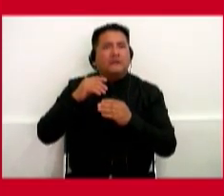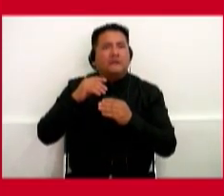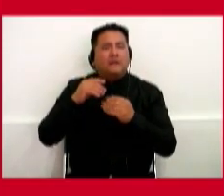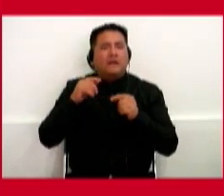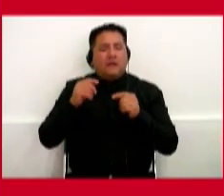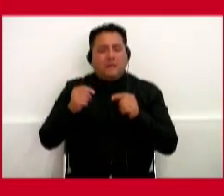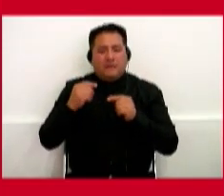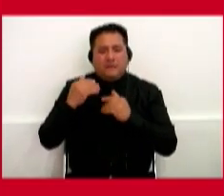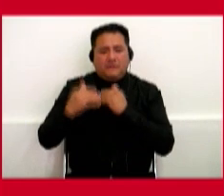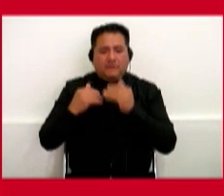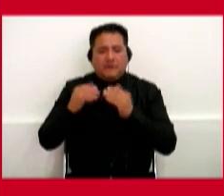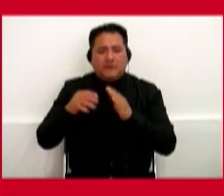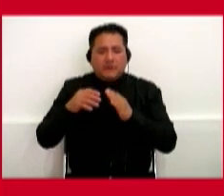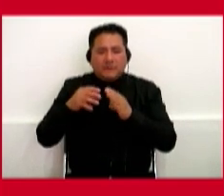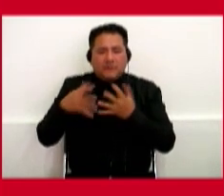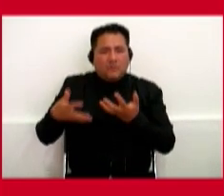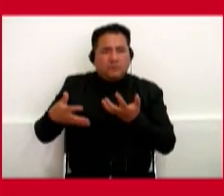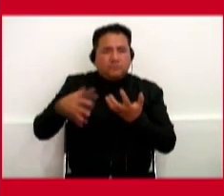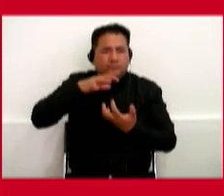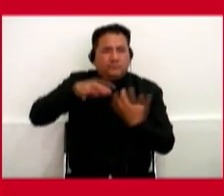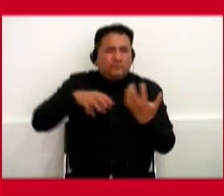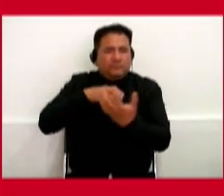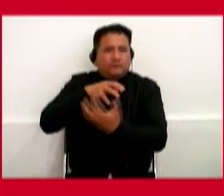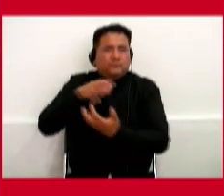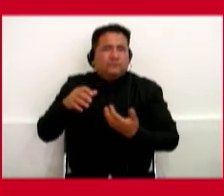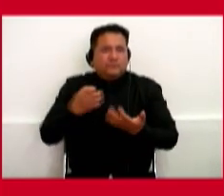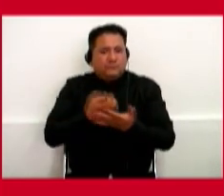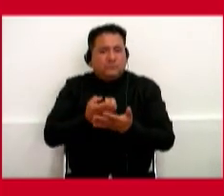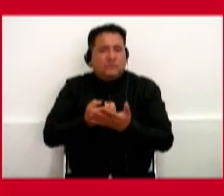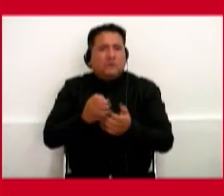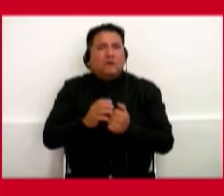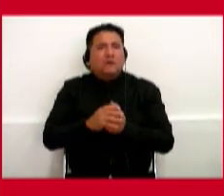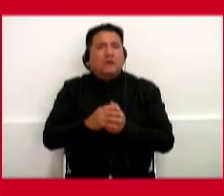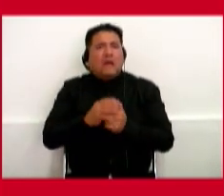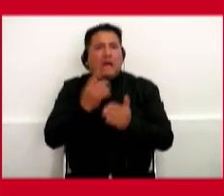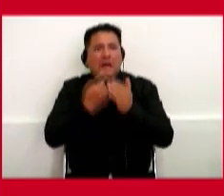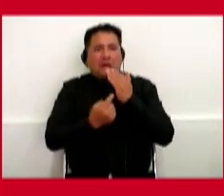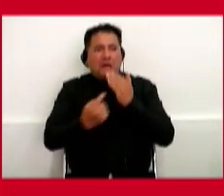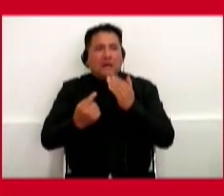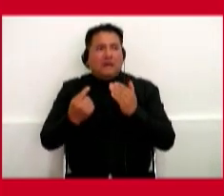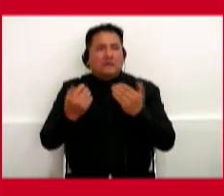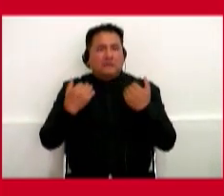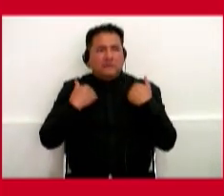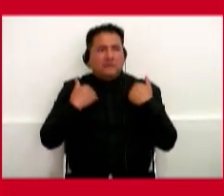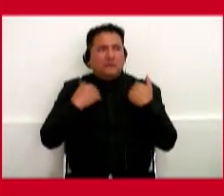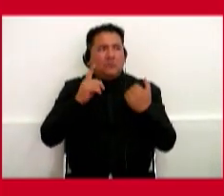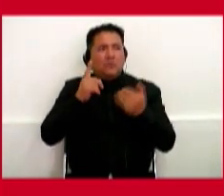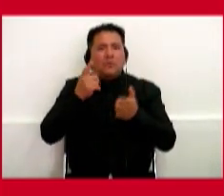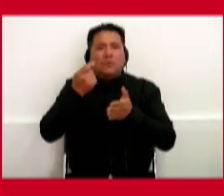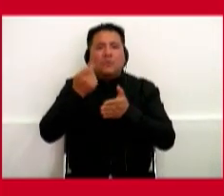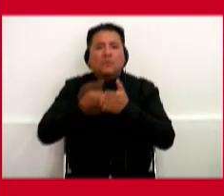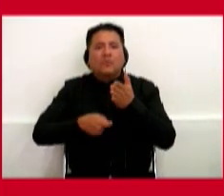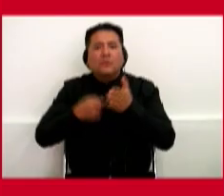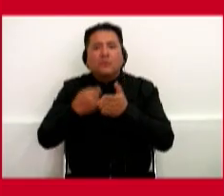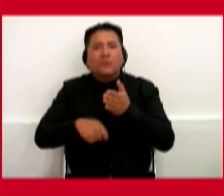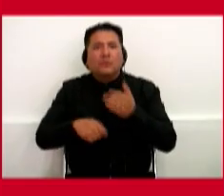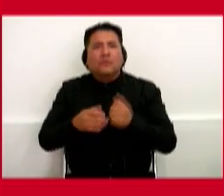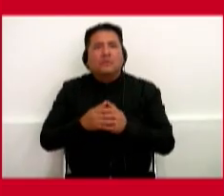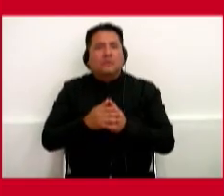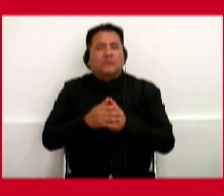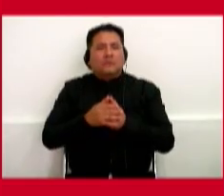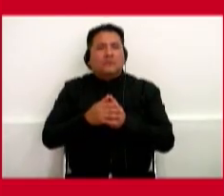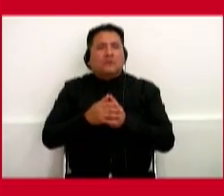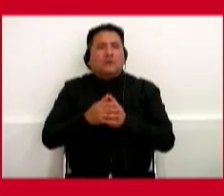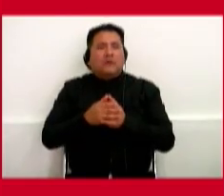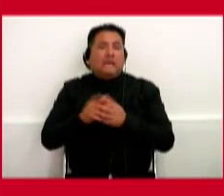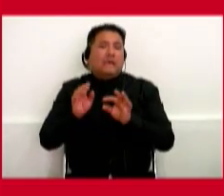la envolvente económica, también tenemos que entender que cada aumento de producción tiene una eficiencia de capital, tiene un costo asociado, tiene un riesgo y también